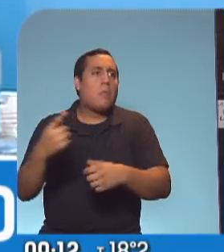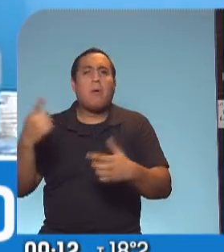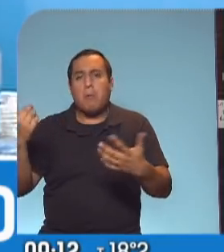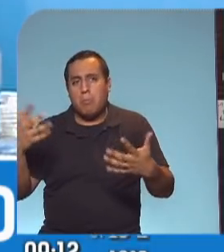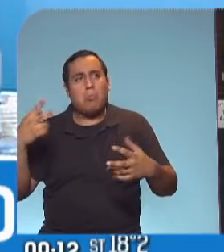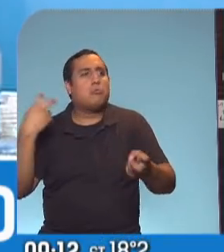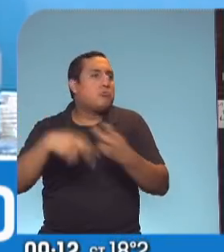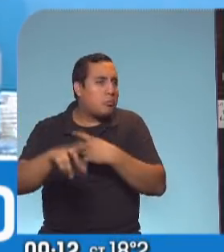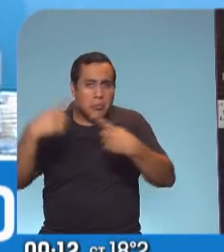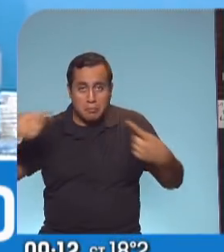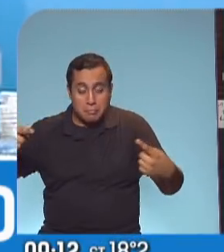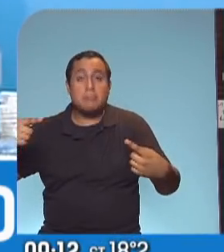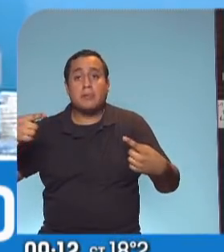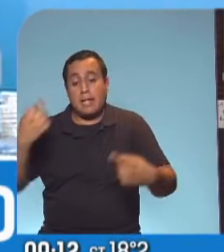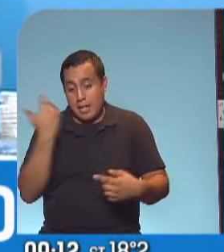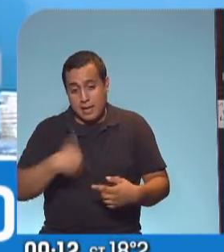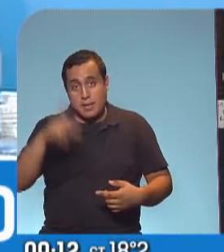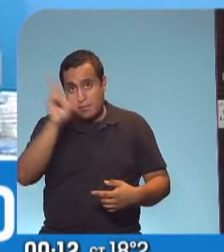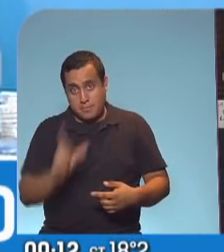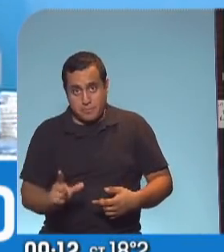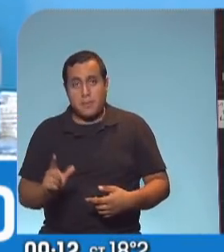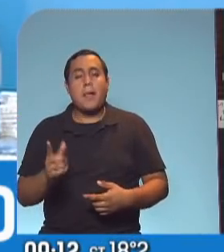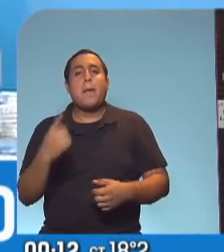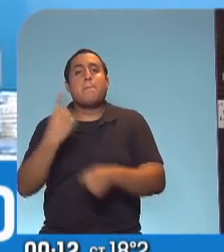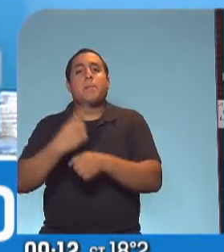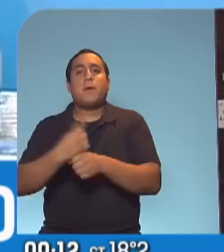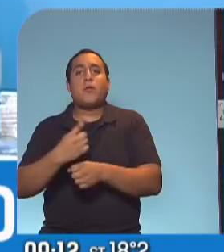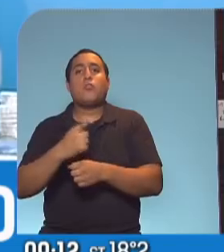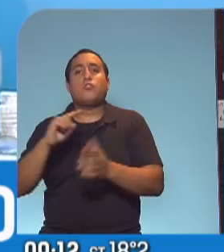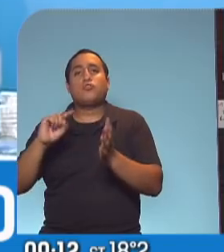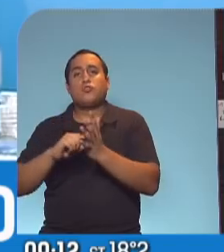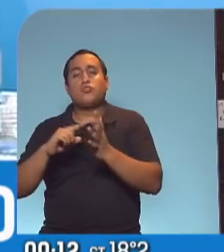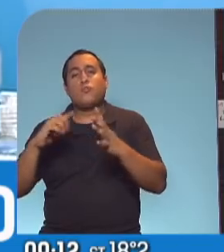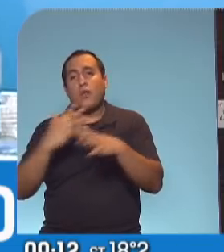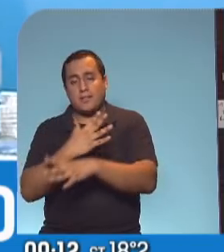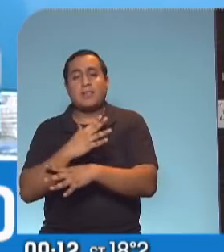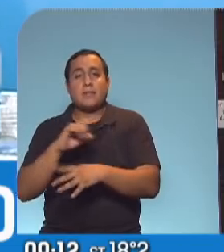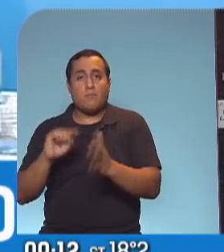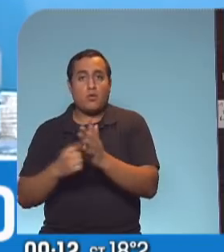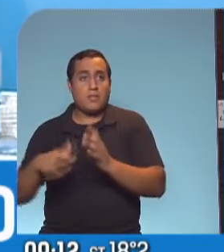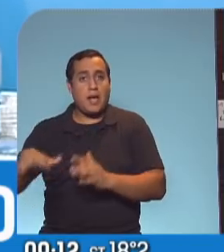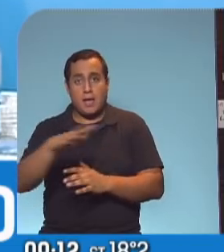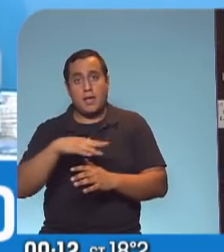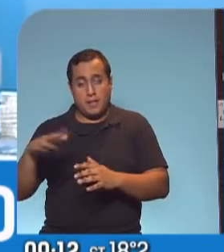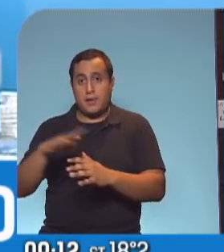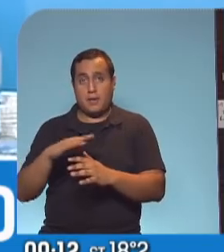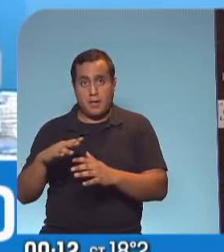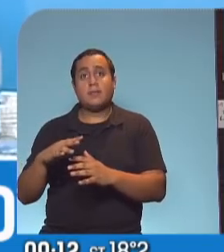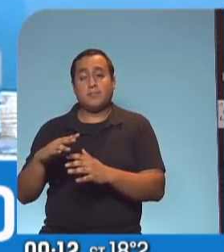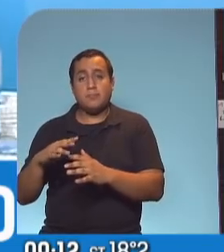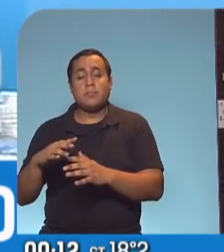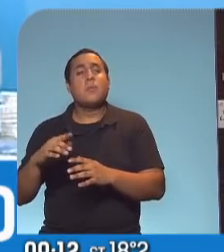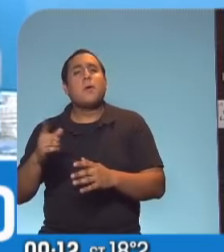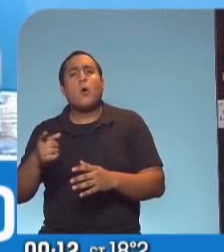fases en todo el país, y vamos a iniciar en AMBA, en la Ciudad de Buenos Aires, y en la área metropolitana de la provincia de Buenos Aires,